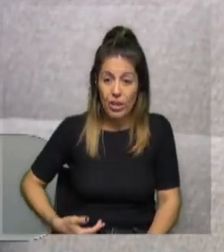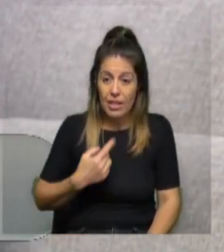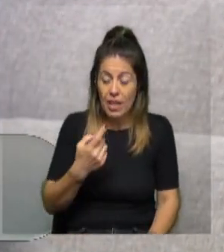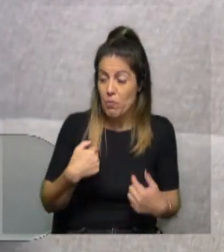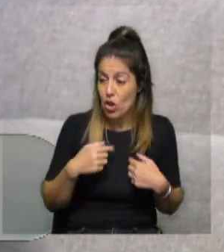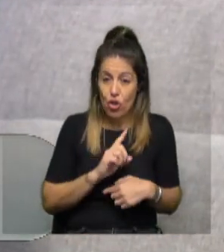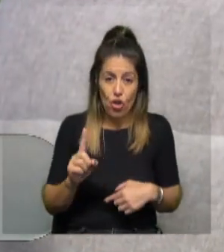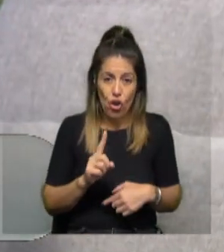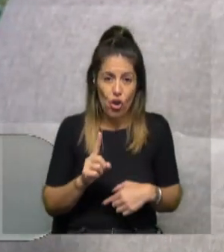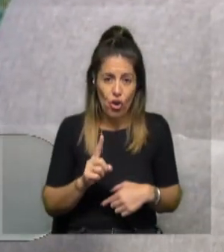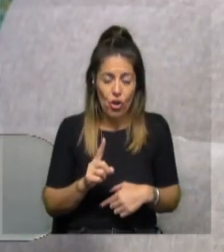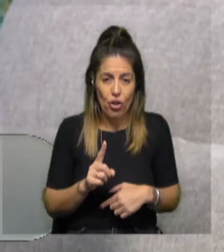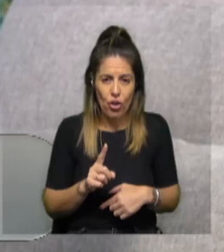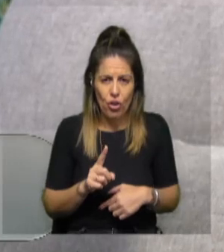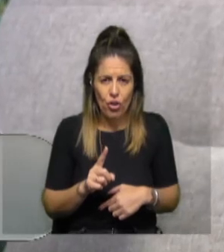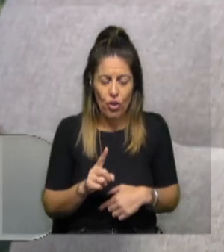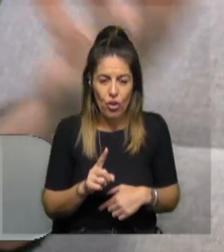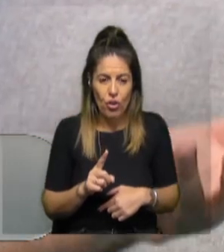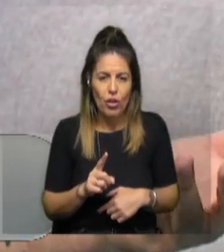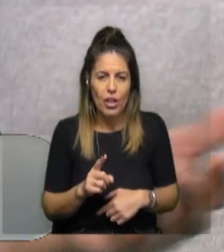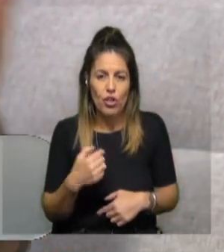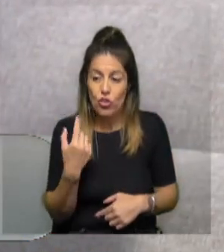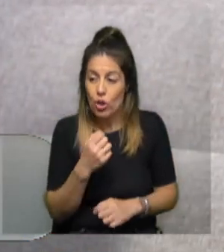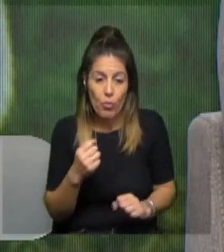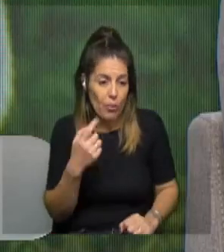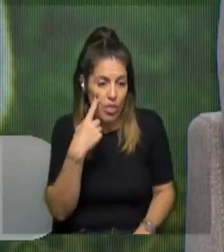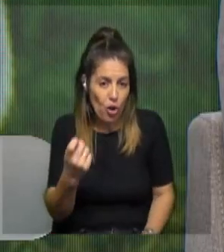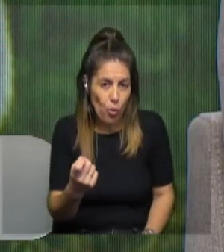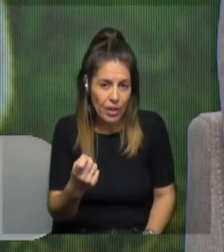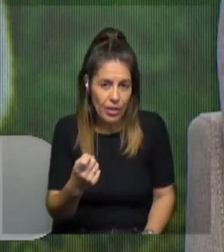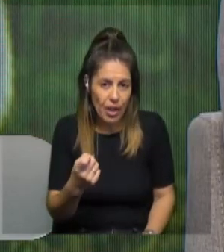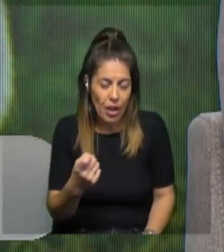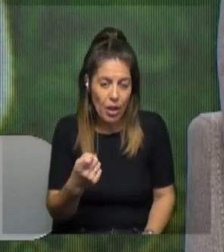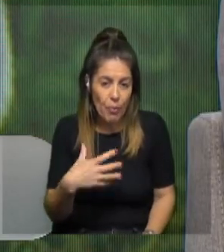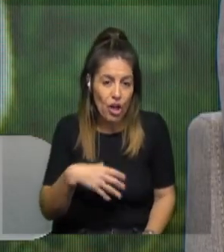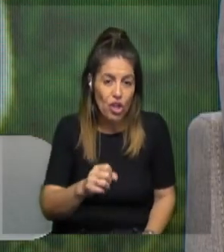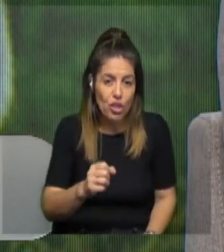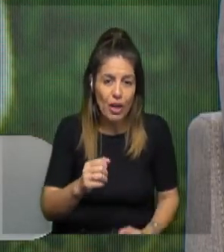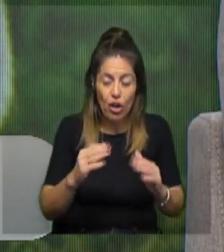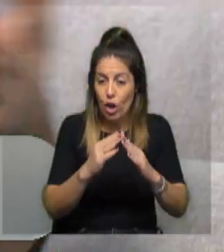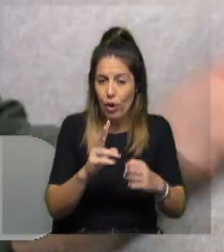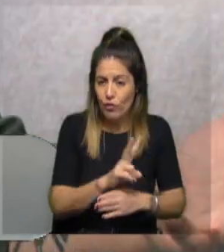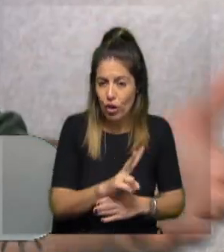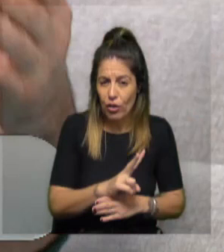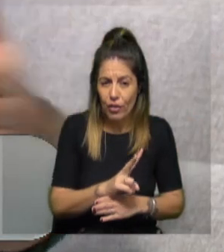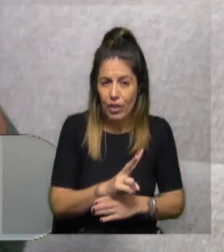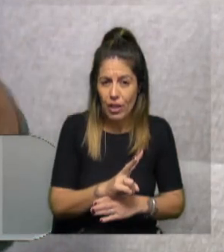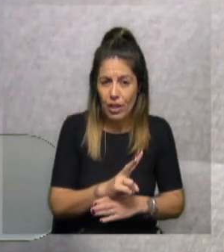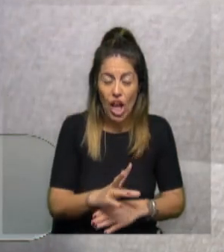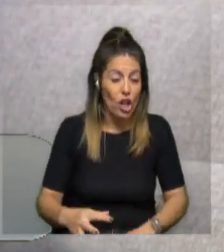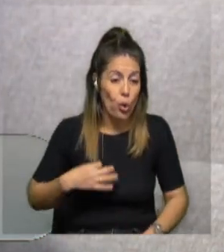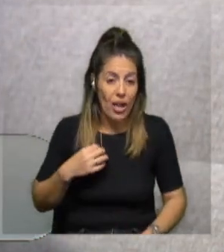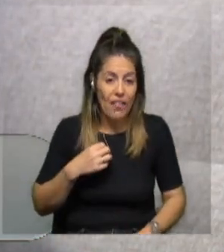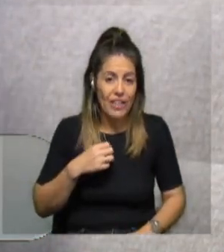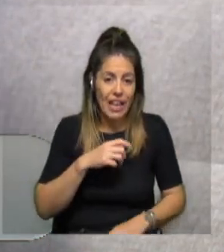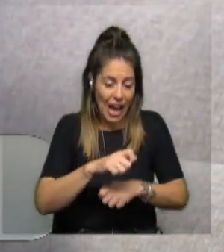la responsabilidad es que estaba claro. Y en realidad nosotros nos podemos dar cuenta porque se fue a un refugio y el perro toda la vida estuvo atado porque un perro que no está